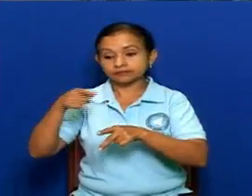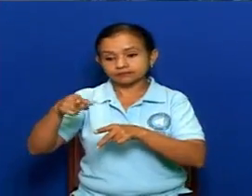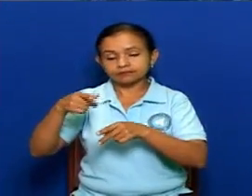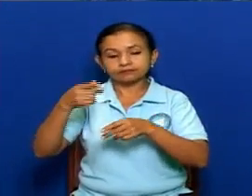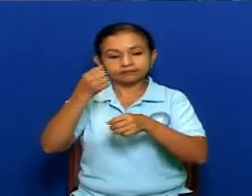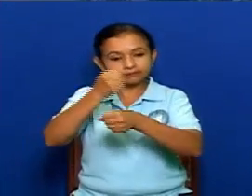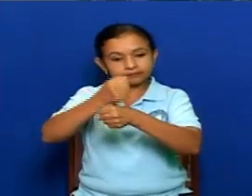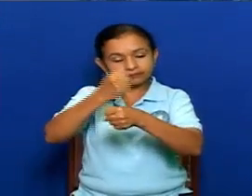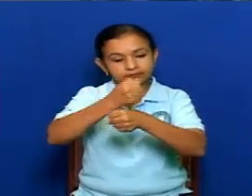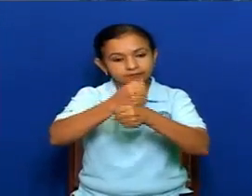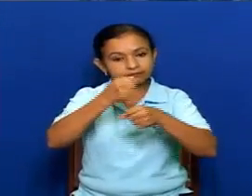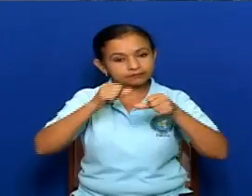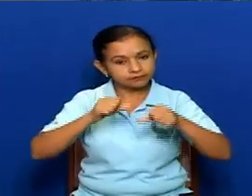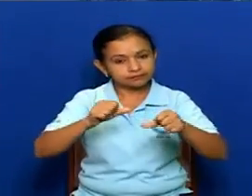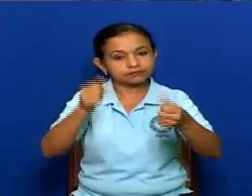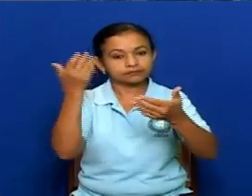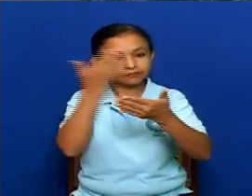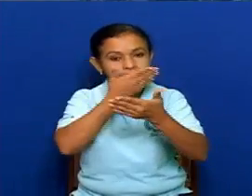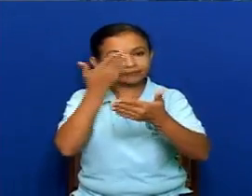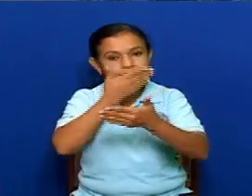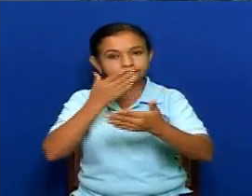adelante,